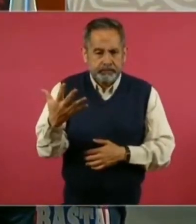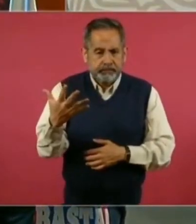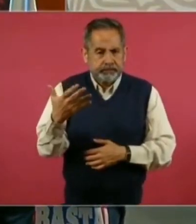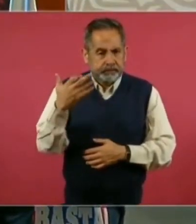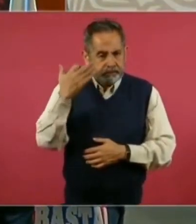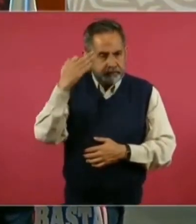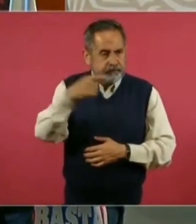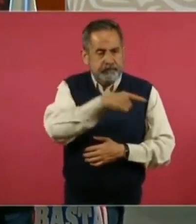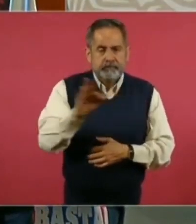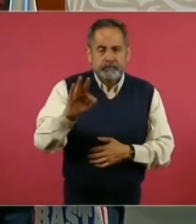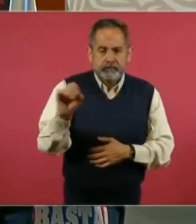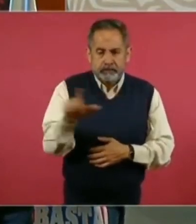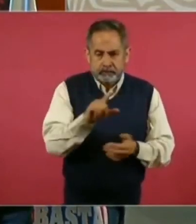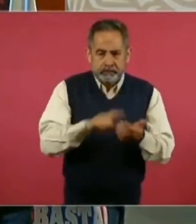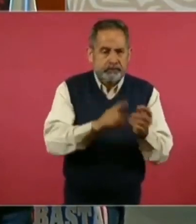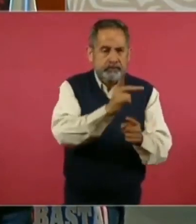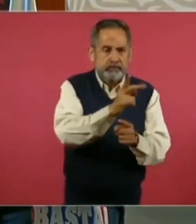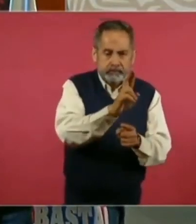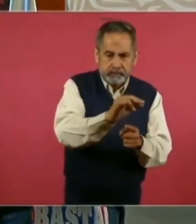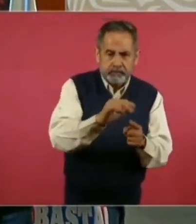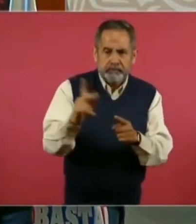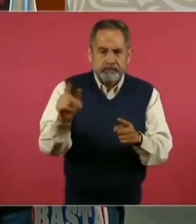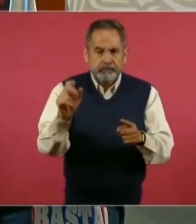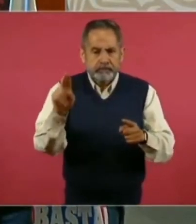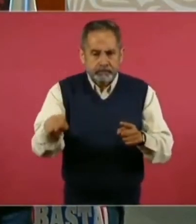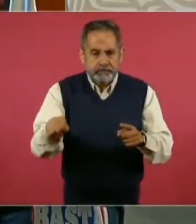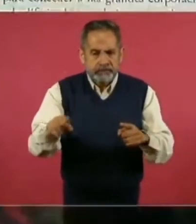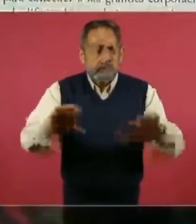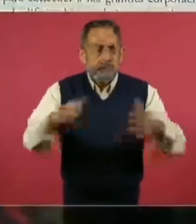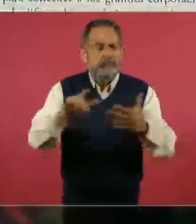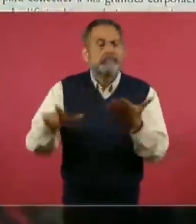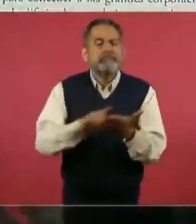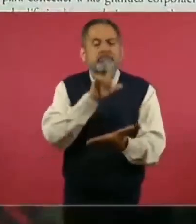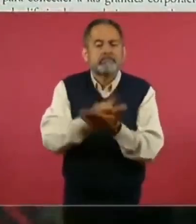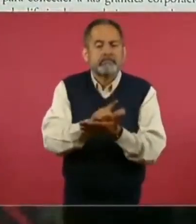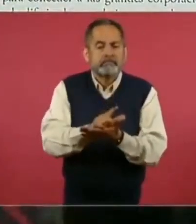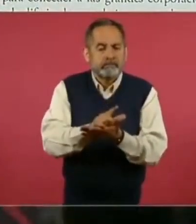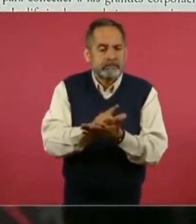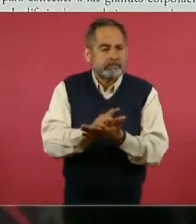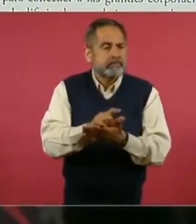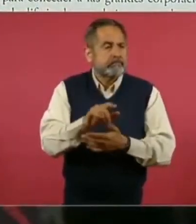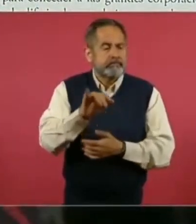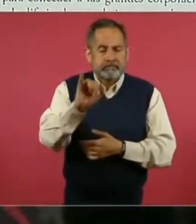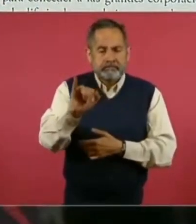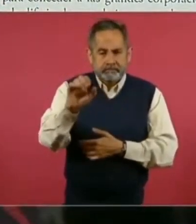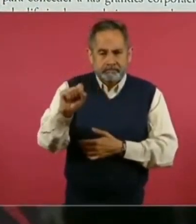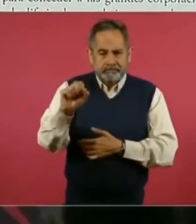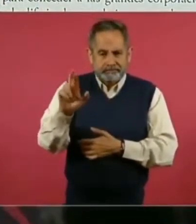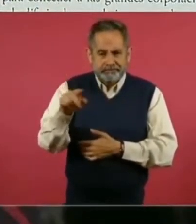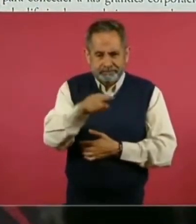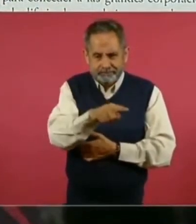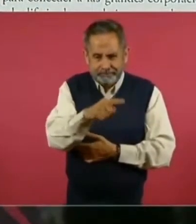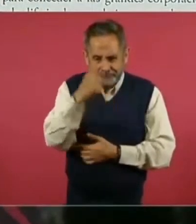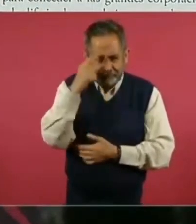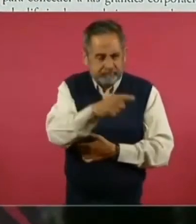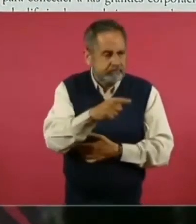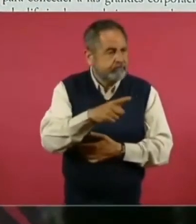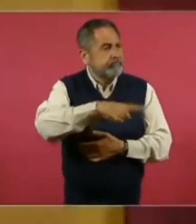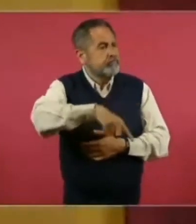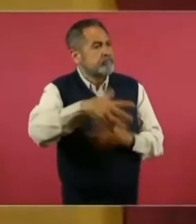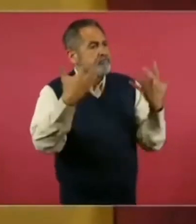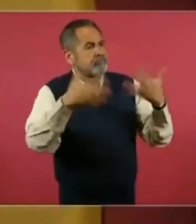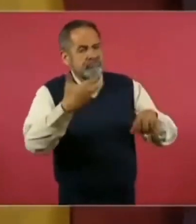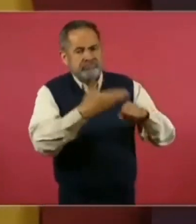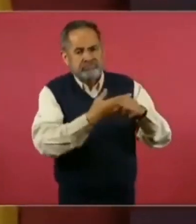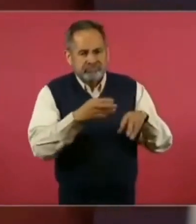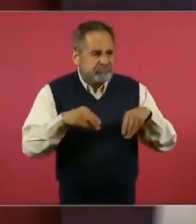foxis pri pan reformaron la ley del impuesto sobre la renta para conceder a las grandes